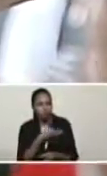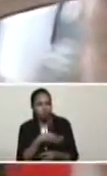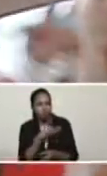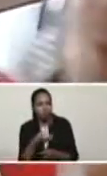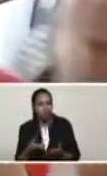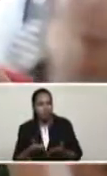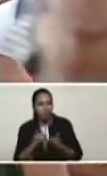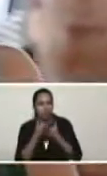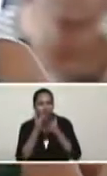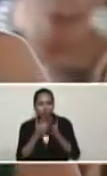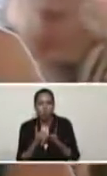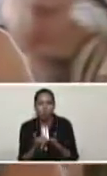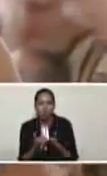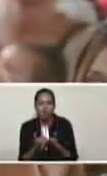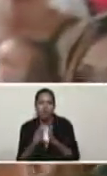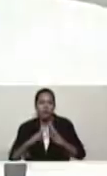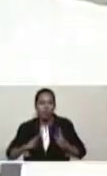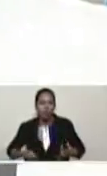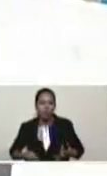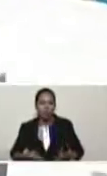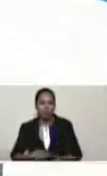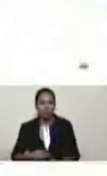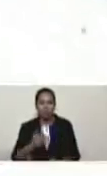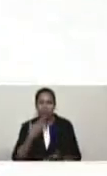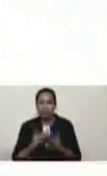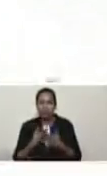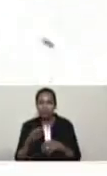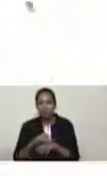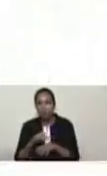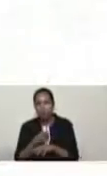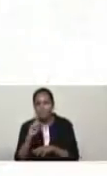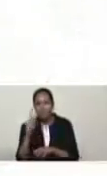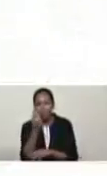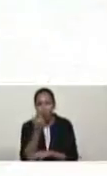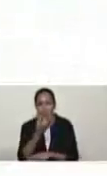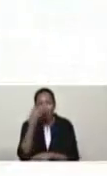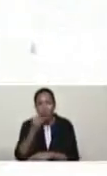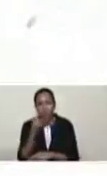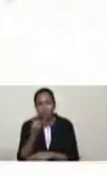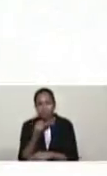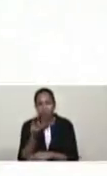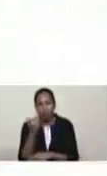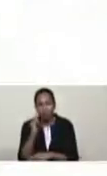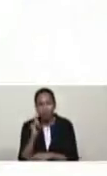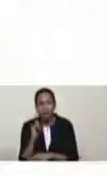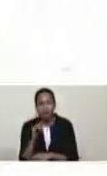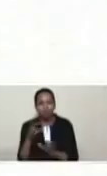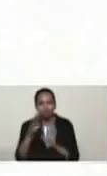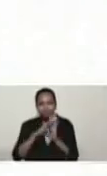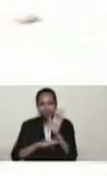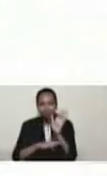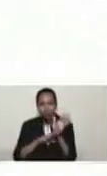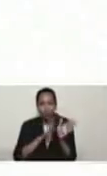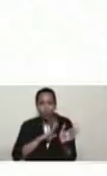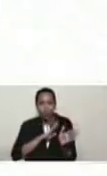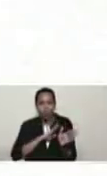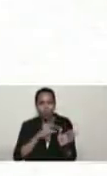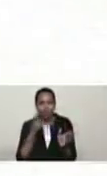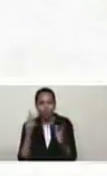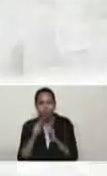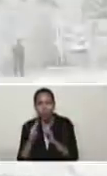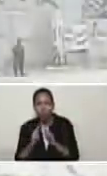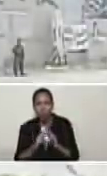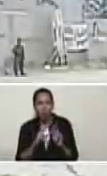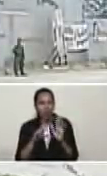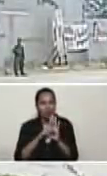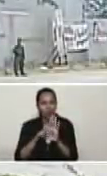privilegia fundamentalmente al ser humano. Así es, gobernador. Primero, asegurarnos de que tuviera el título de propiedad, de que conociera las leyes para la